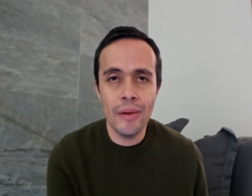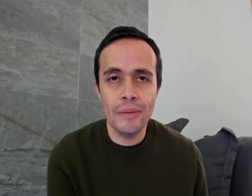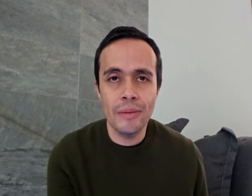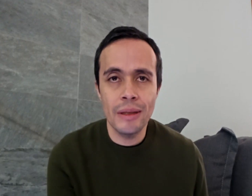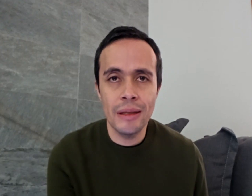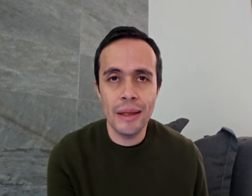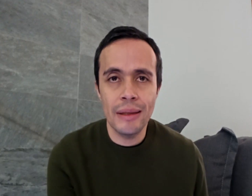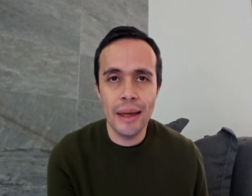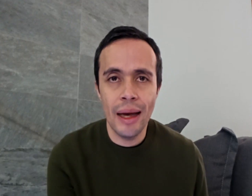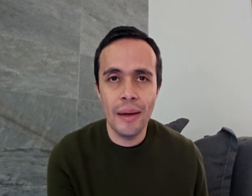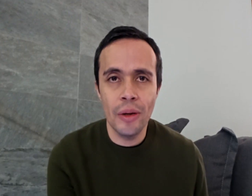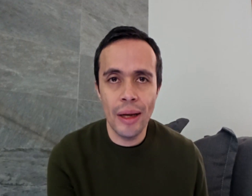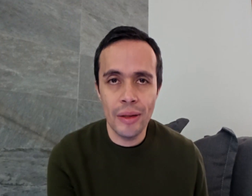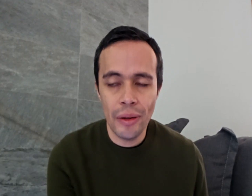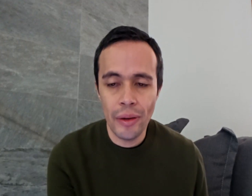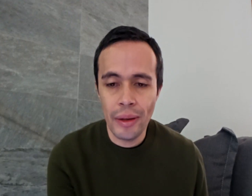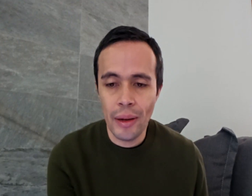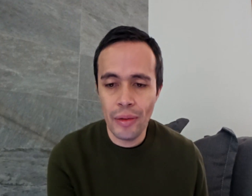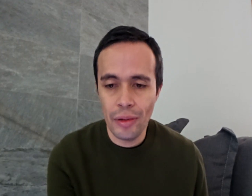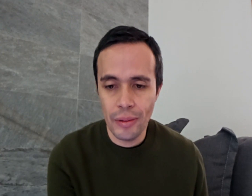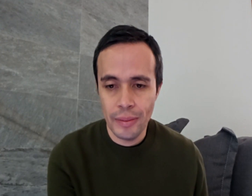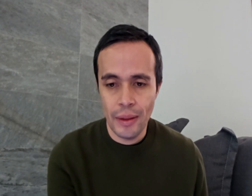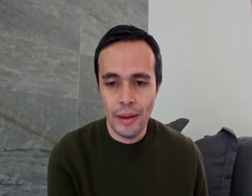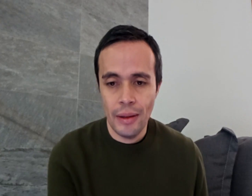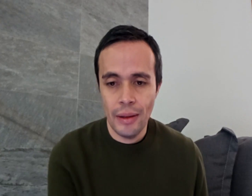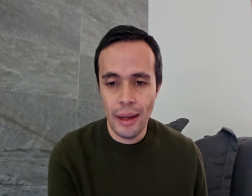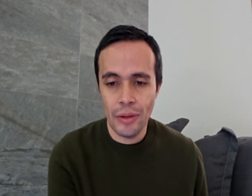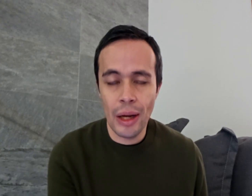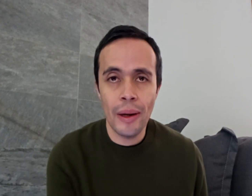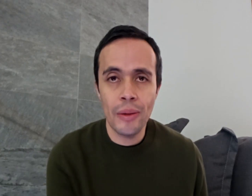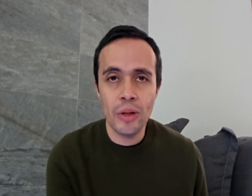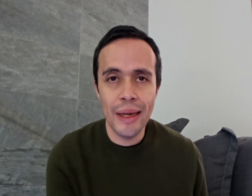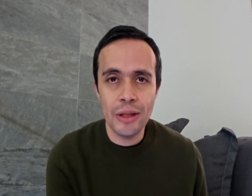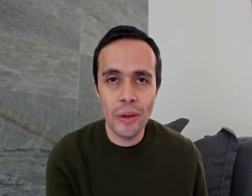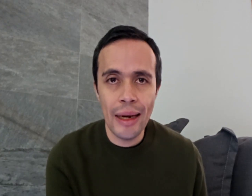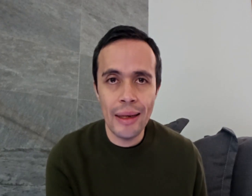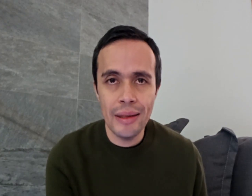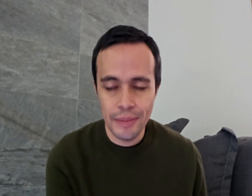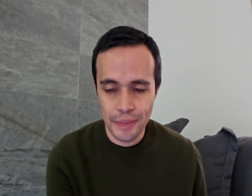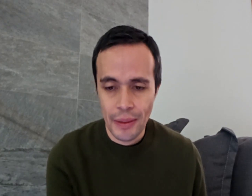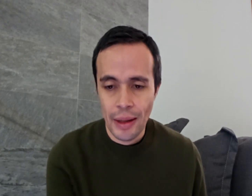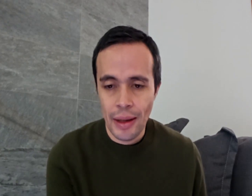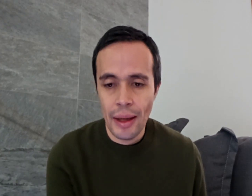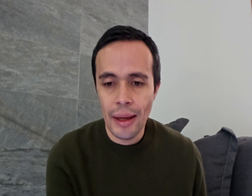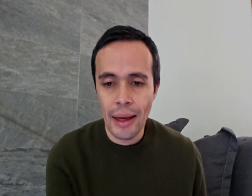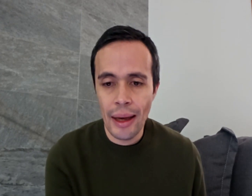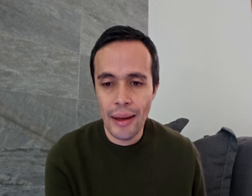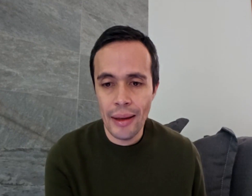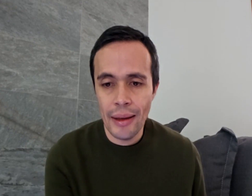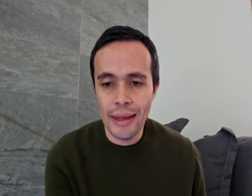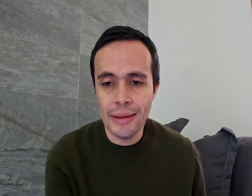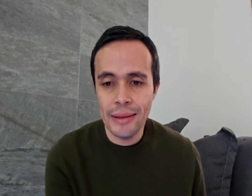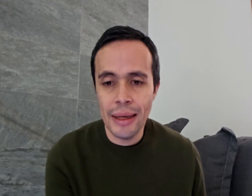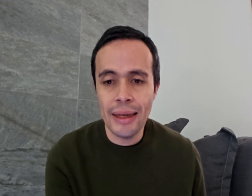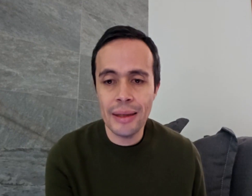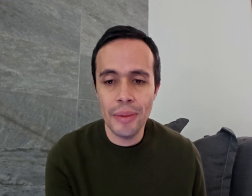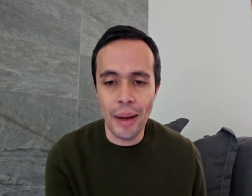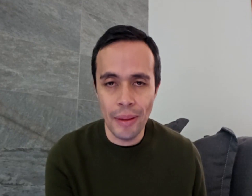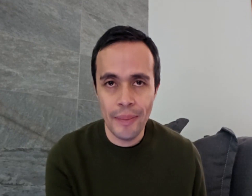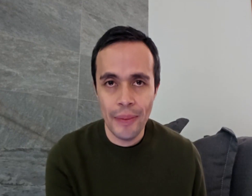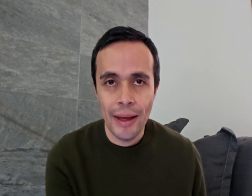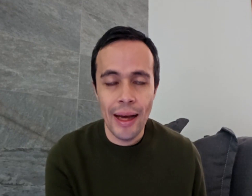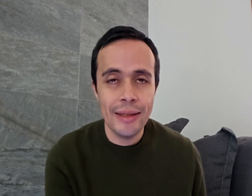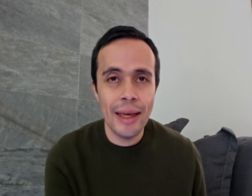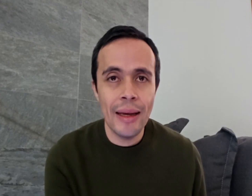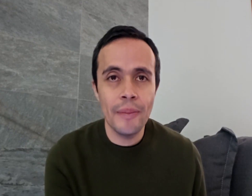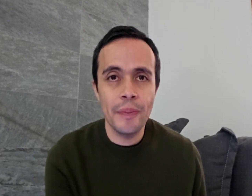de México, dice que sería violatorio incluso de los acuerdos binacionales y que es